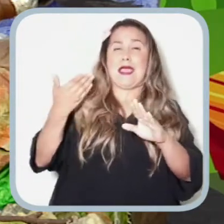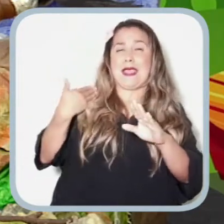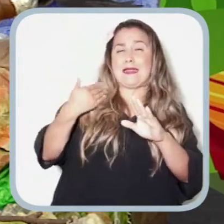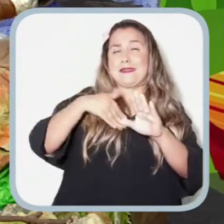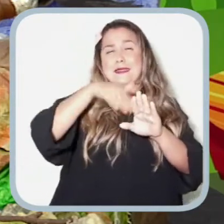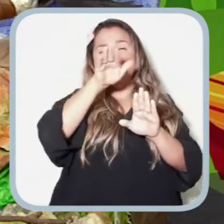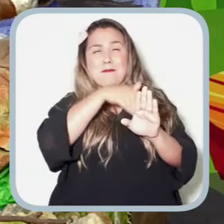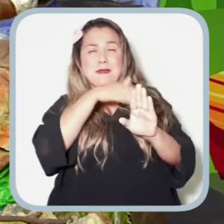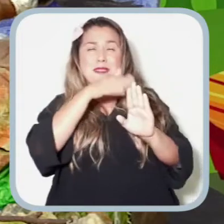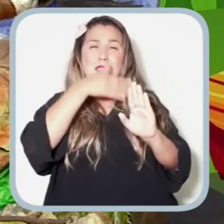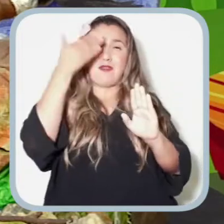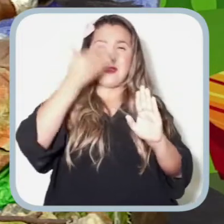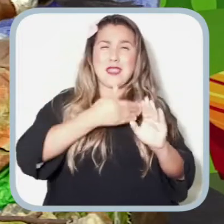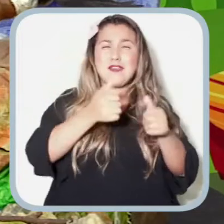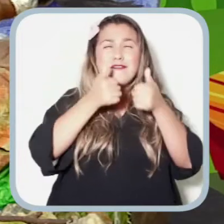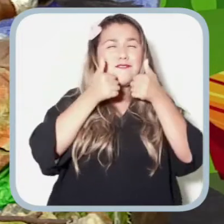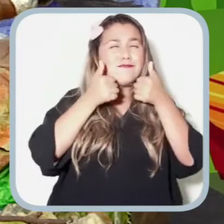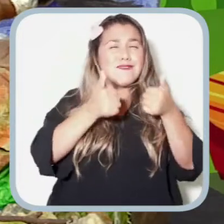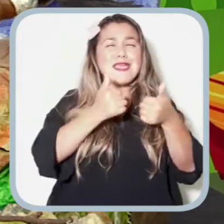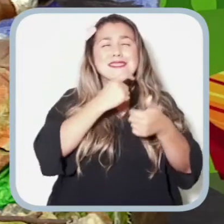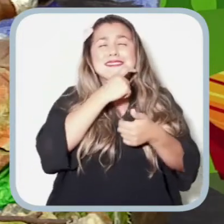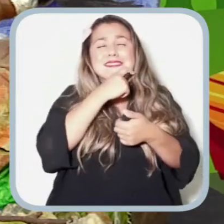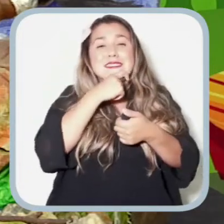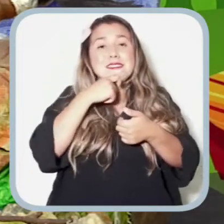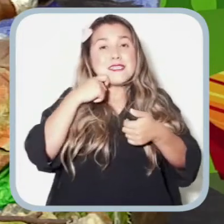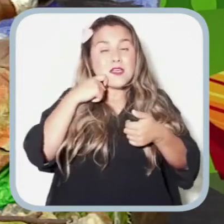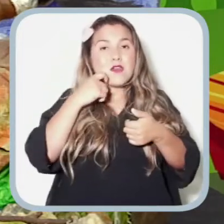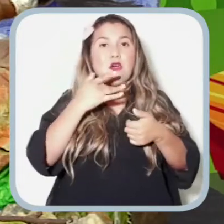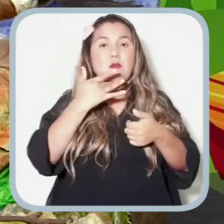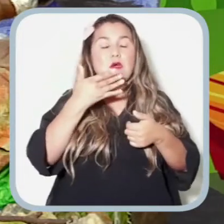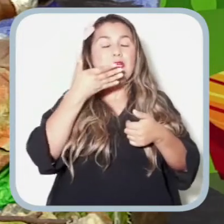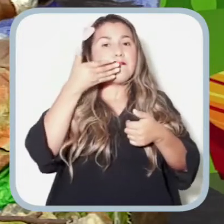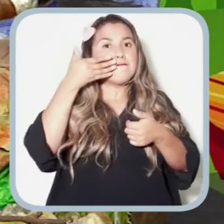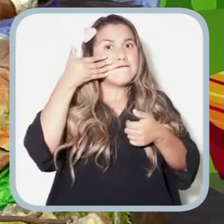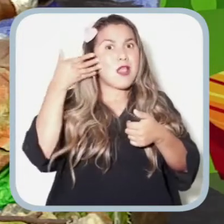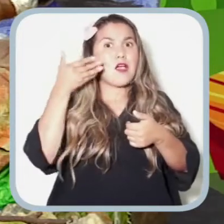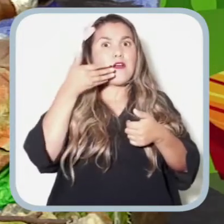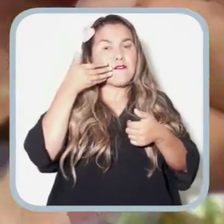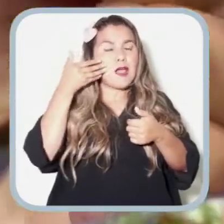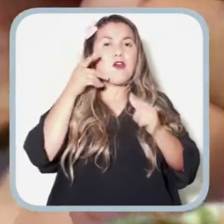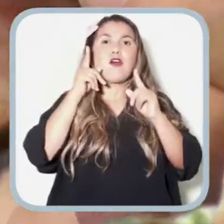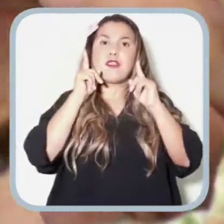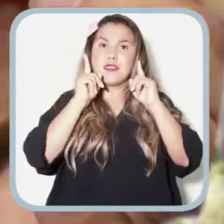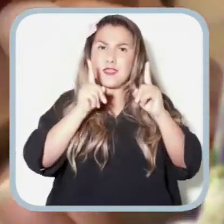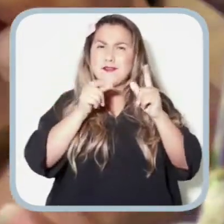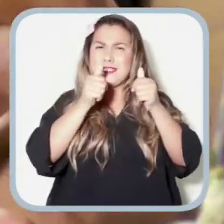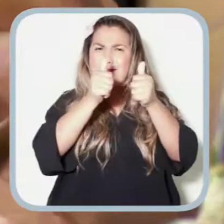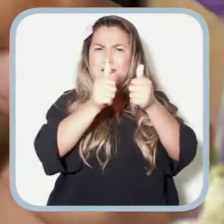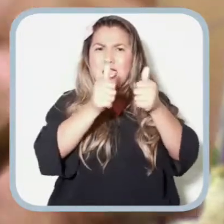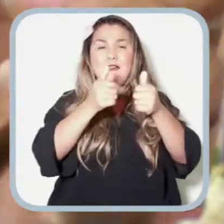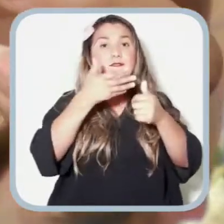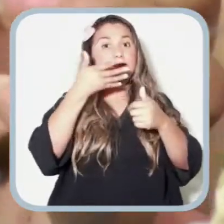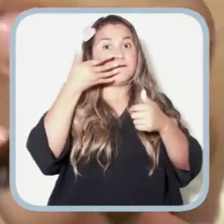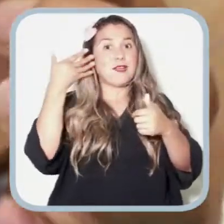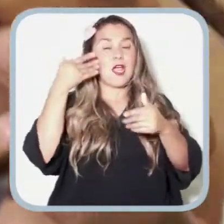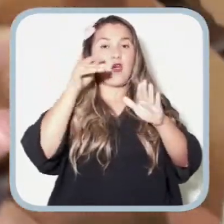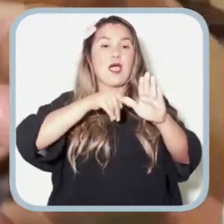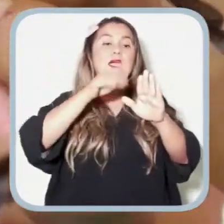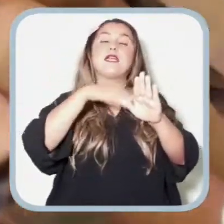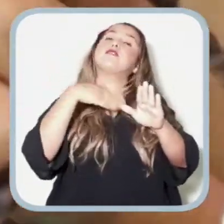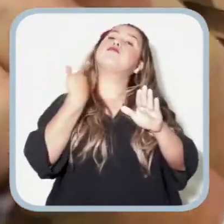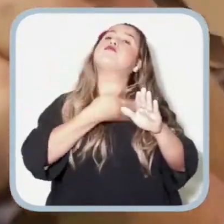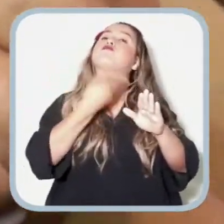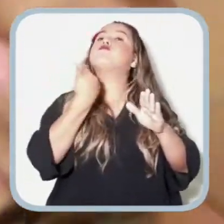esté bien seco porque el blanco debe ser blanco blanco es decir en esta parte